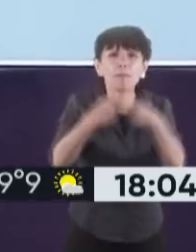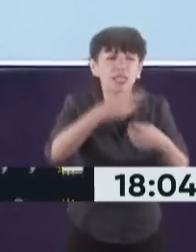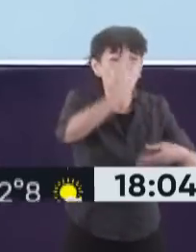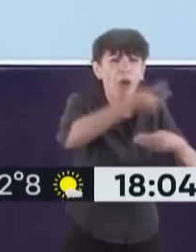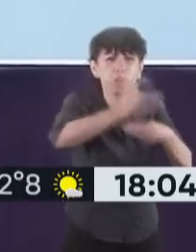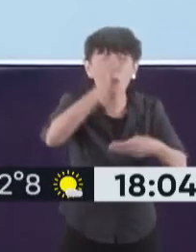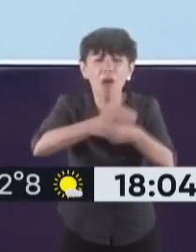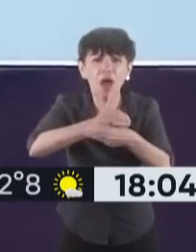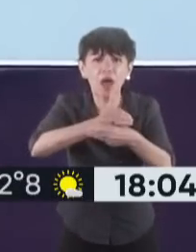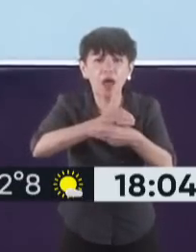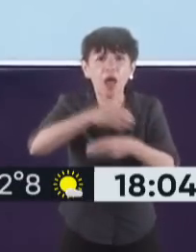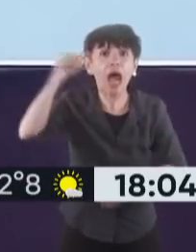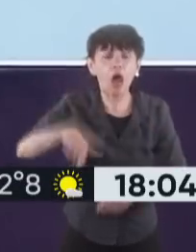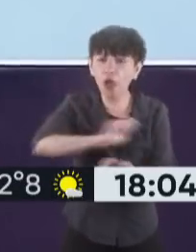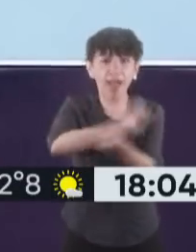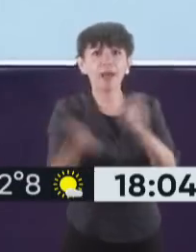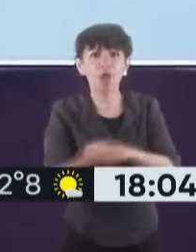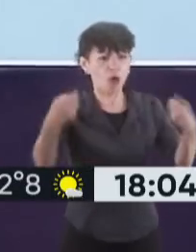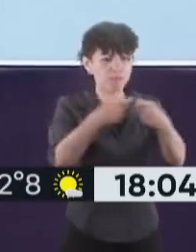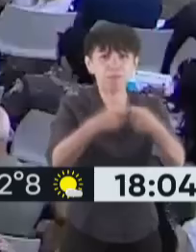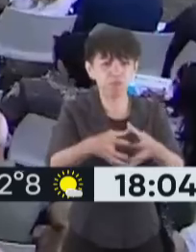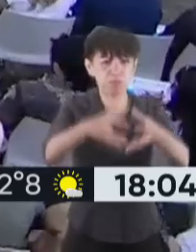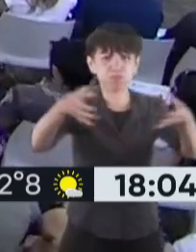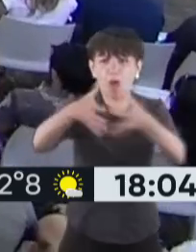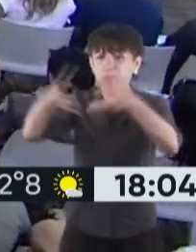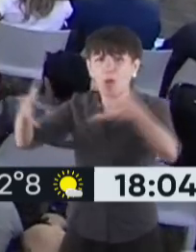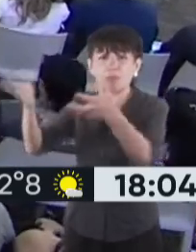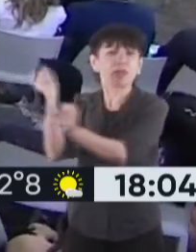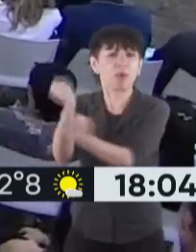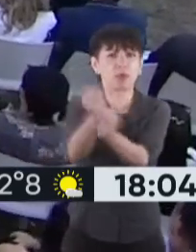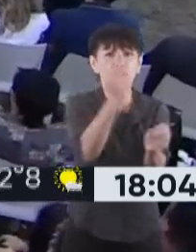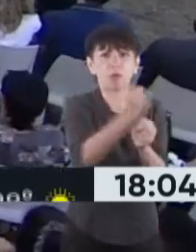que no paran de crecer y dar empleo. Esa es la realidad.